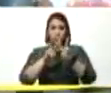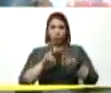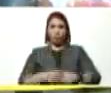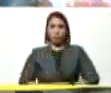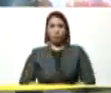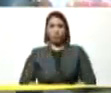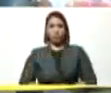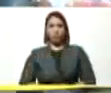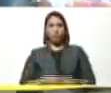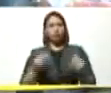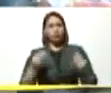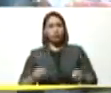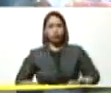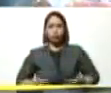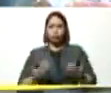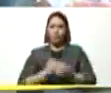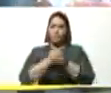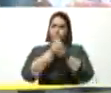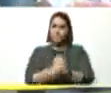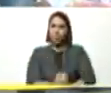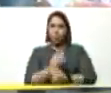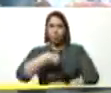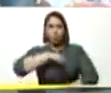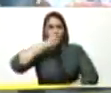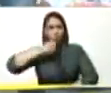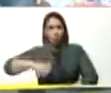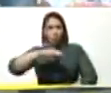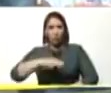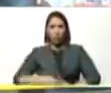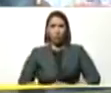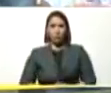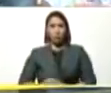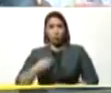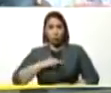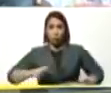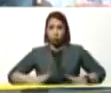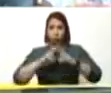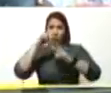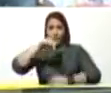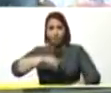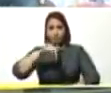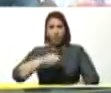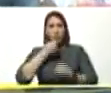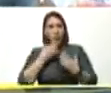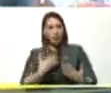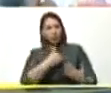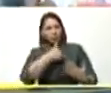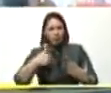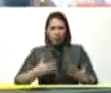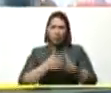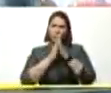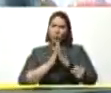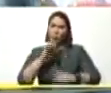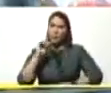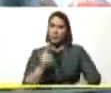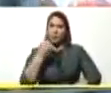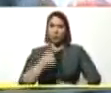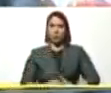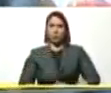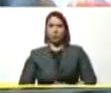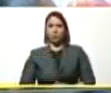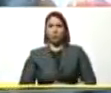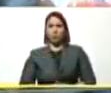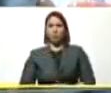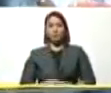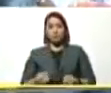por tanta entrega y amor para nuestro pueblo. Nos encontramos aquí, bueno, pero yo quiero en primera parte que nos dé